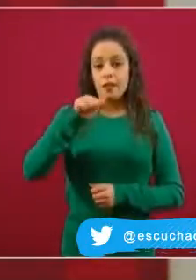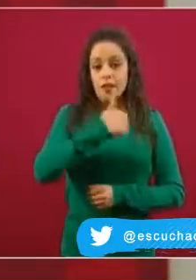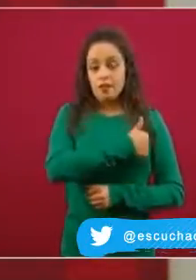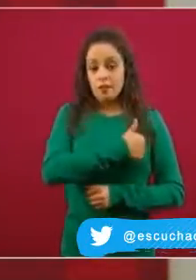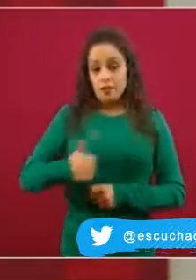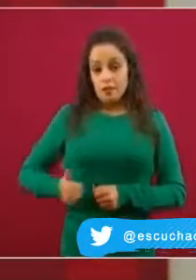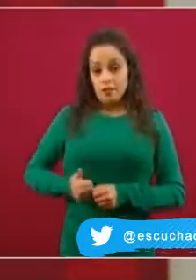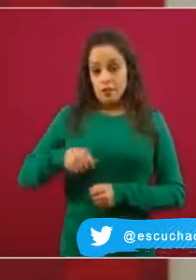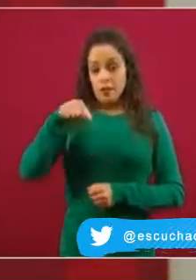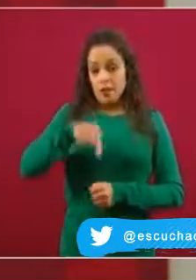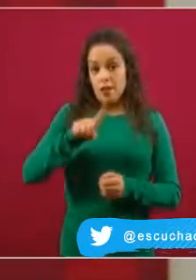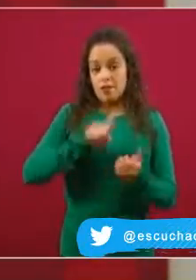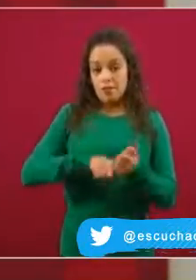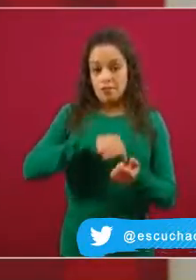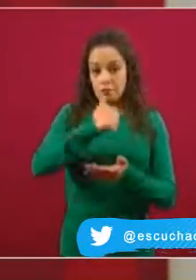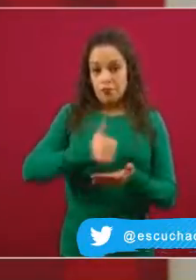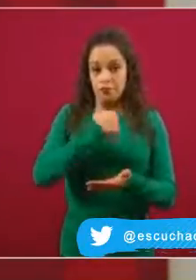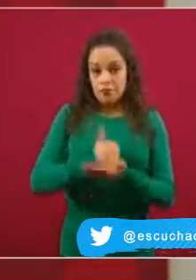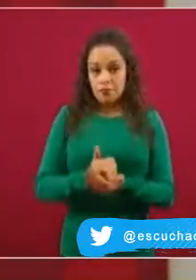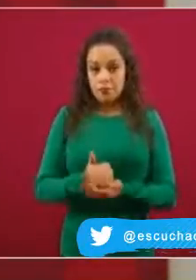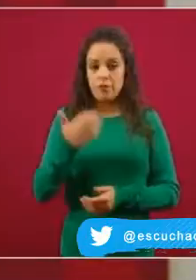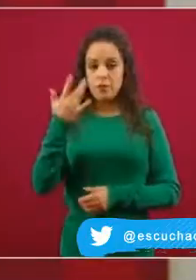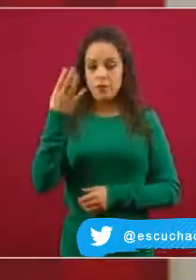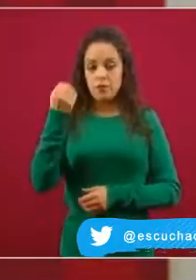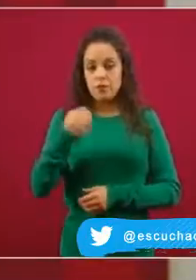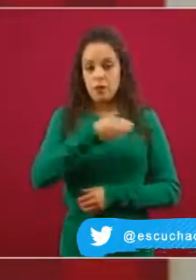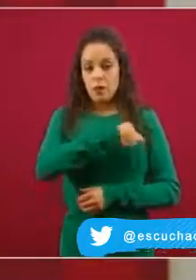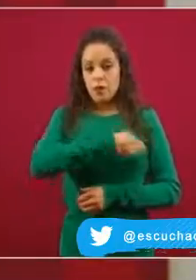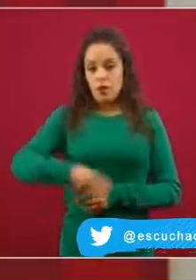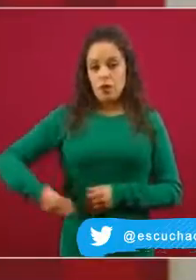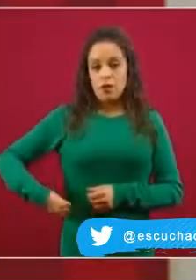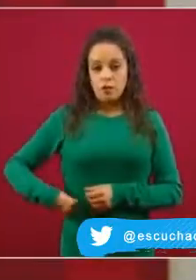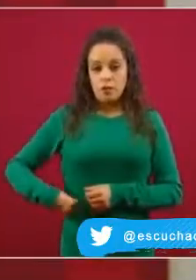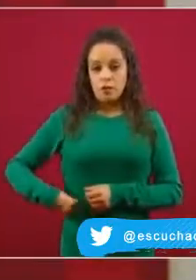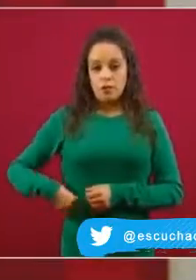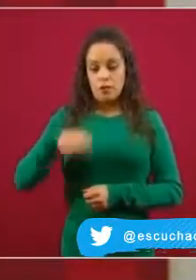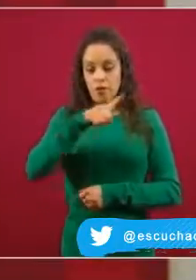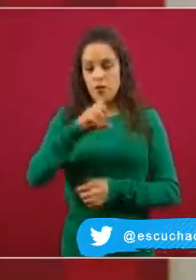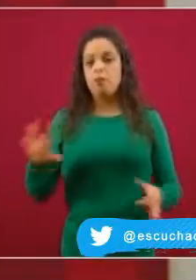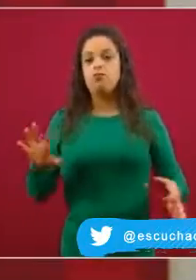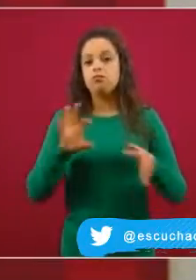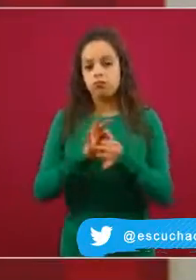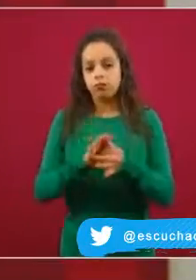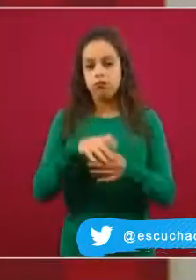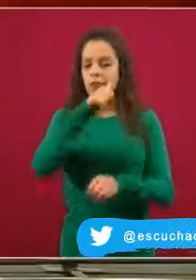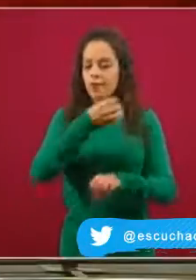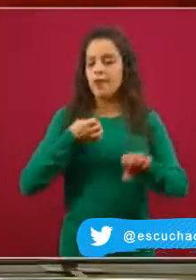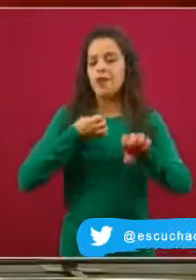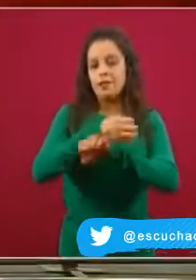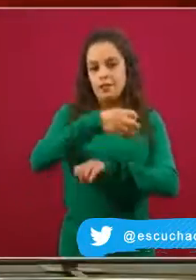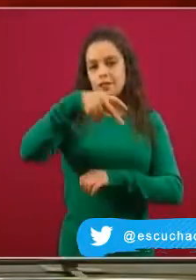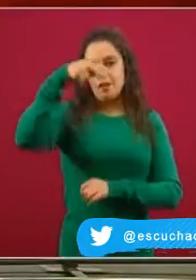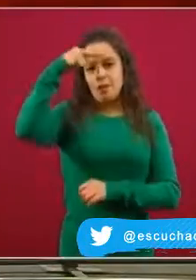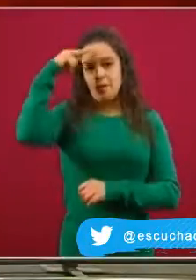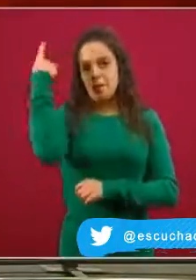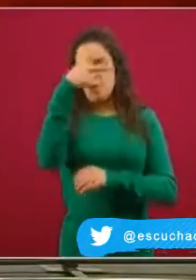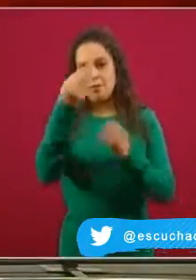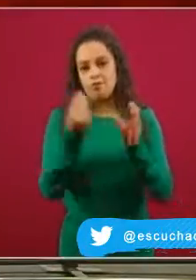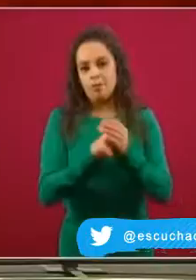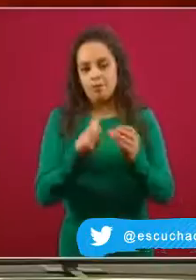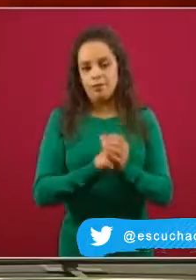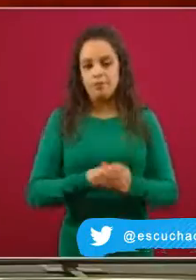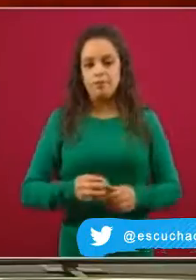de la ciudad y 59 municipios conurbados que pertenecen al Estado de México. Esto da